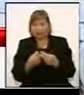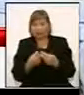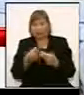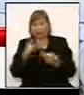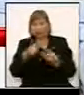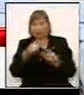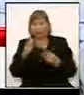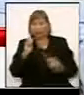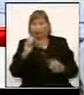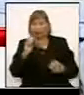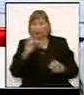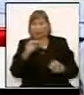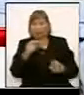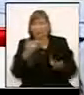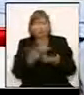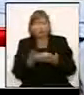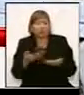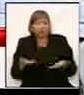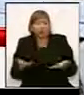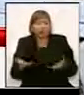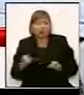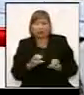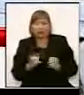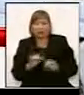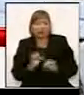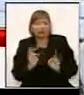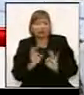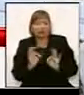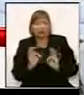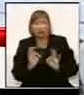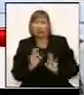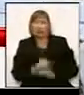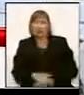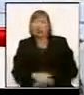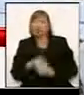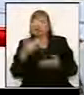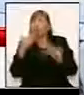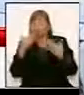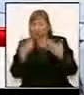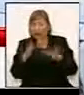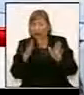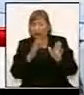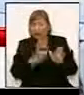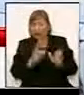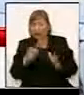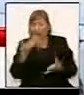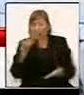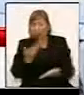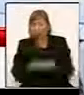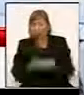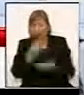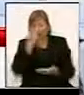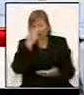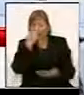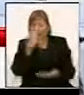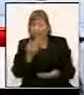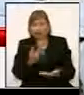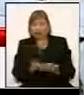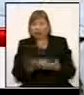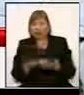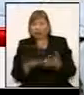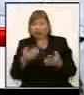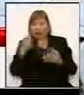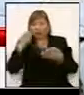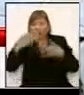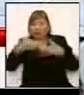teodolito, vamos a ver cómo planteamos, cómo hacemos el trazo. No, está definido, señor. Usted va y puede ver el